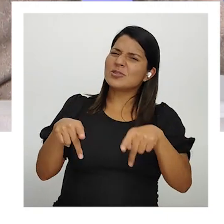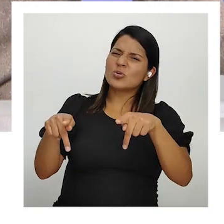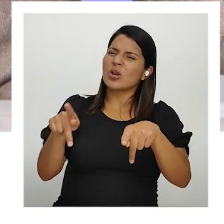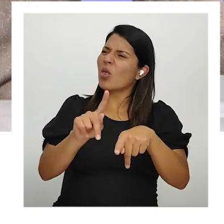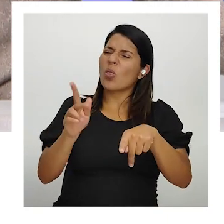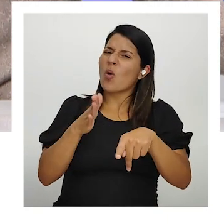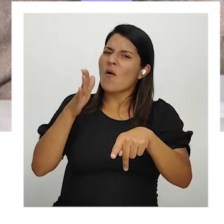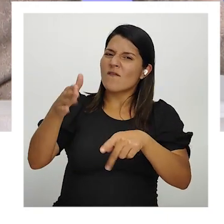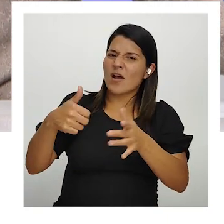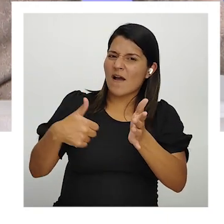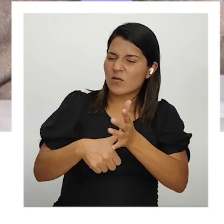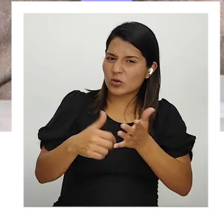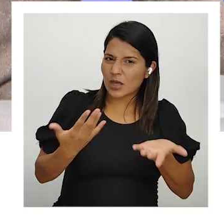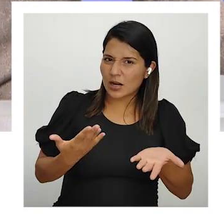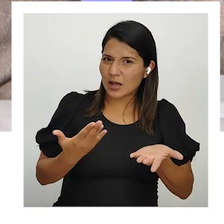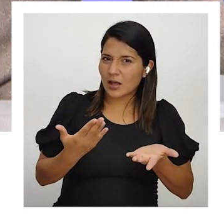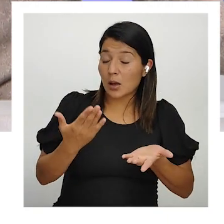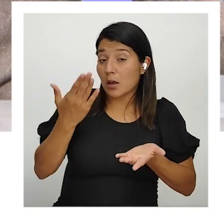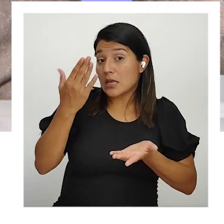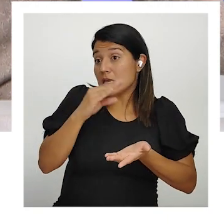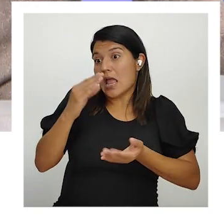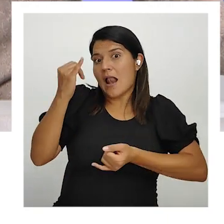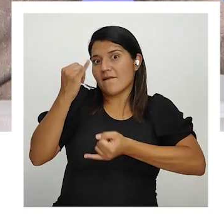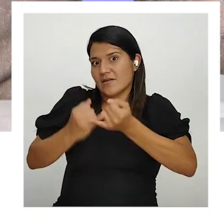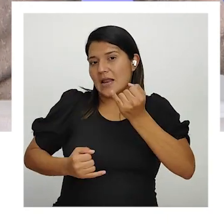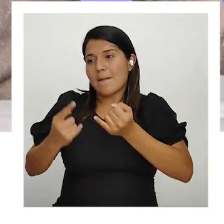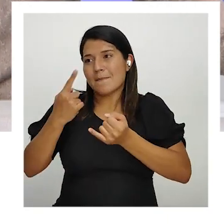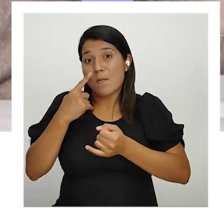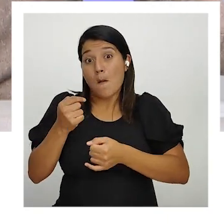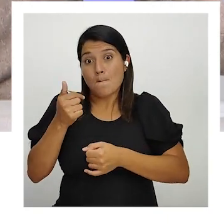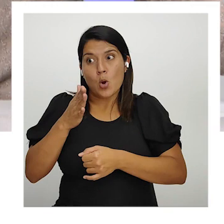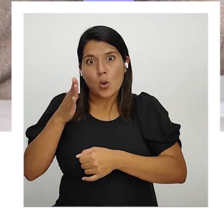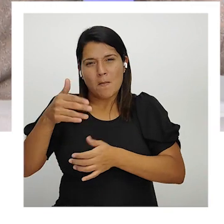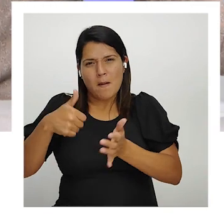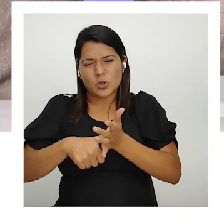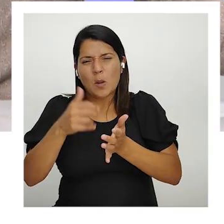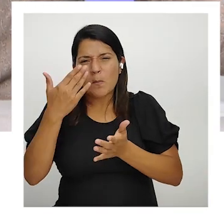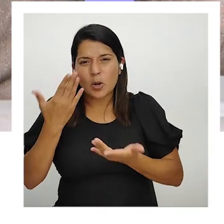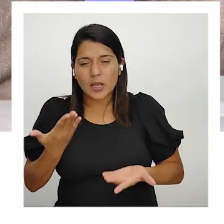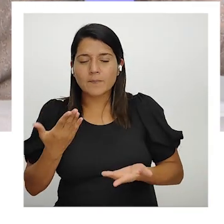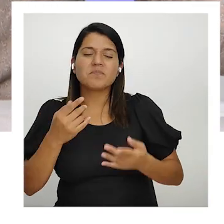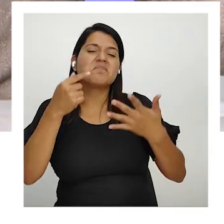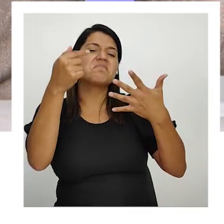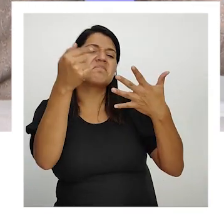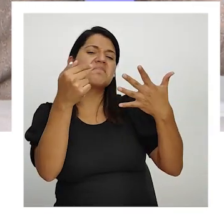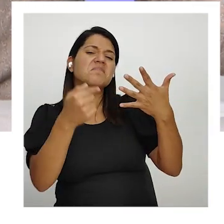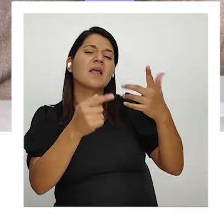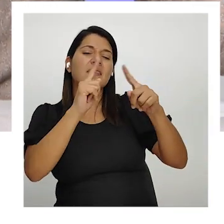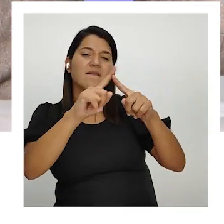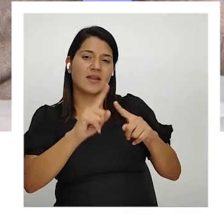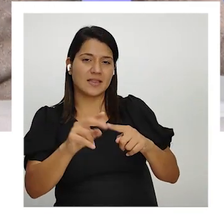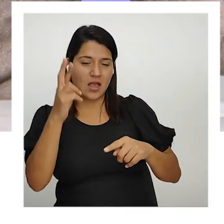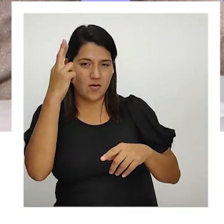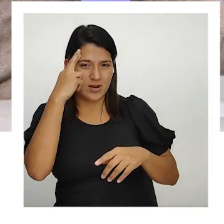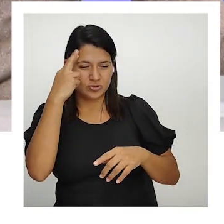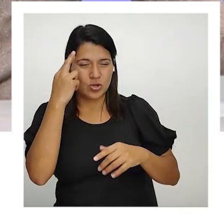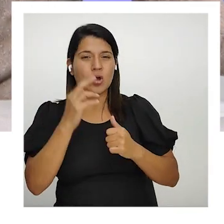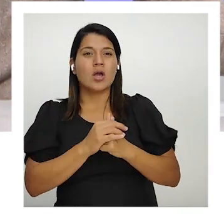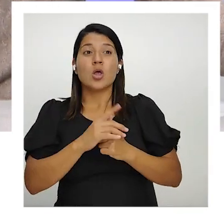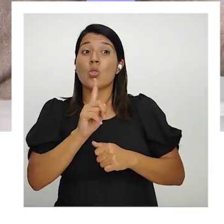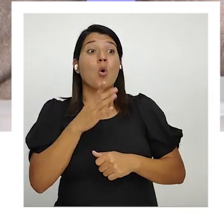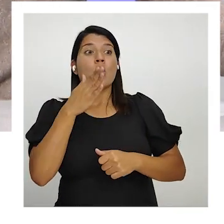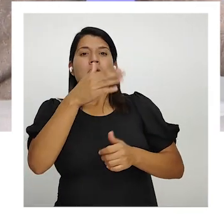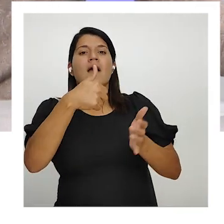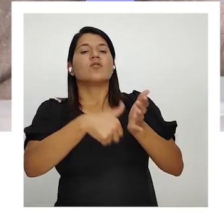final de cuentas vemos reflejado en el abstencionismo? Pues hay un montón de factores. El abstencionismo es un fenómeno multicausal,